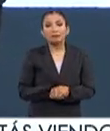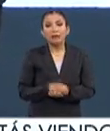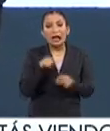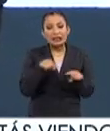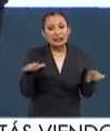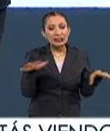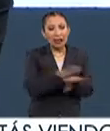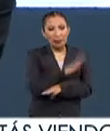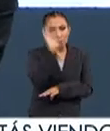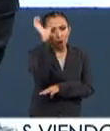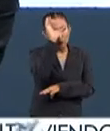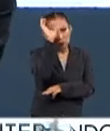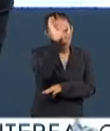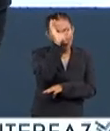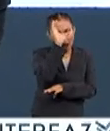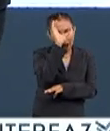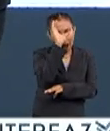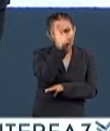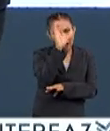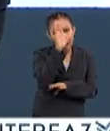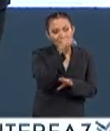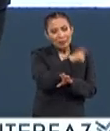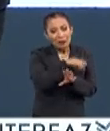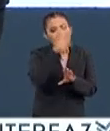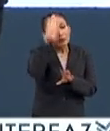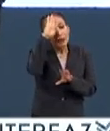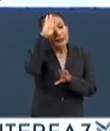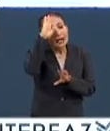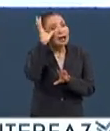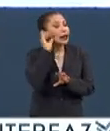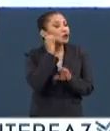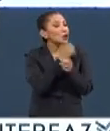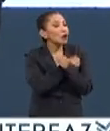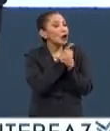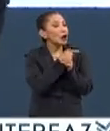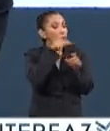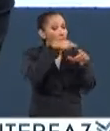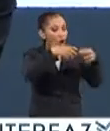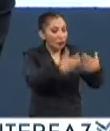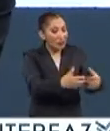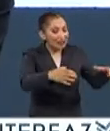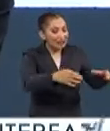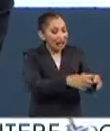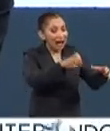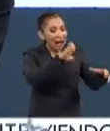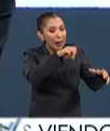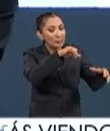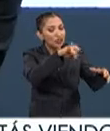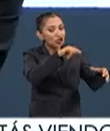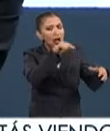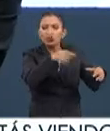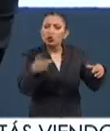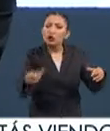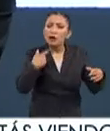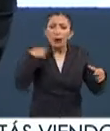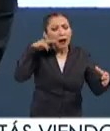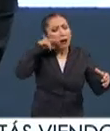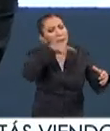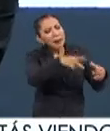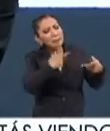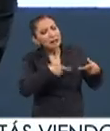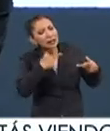aquí hay un cambio cultural. Tenemos que dejar de pensar a Radio Educación como una emisora. Tu propia pregunta era, ¿qué va a encontrar